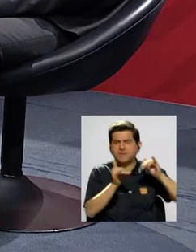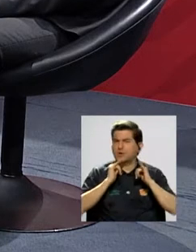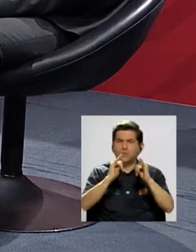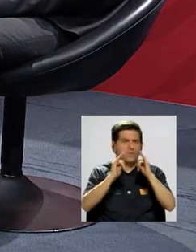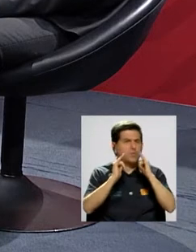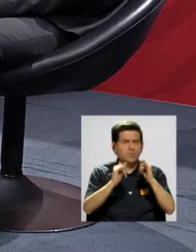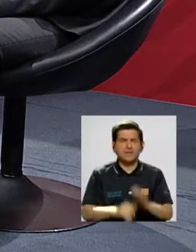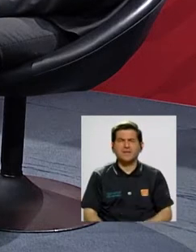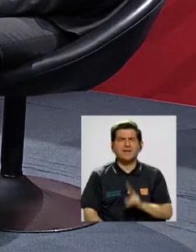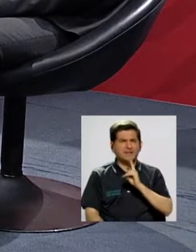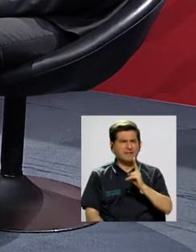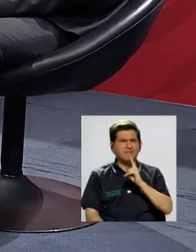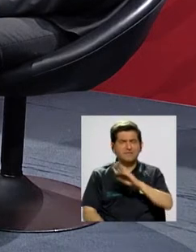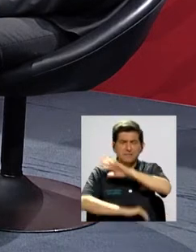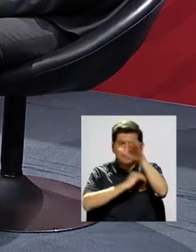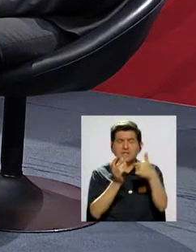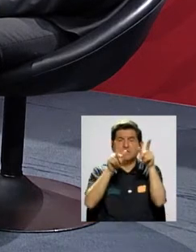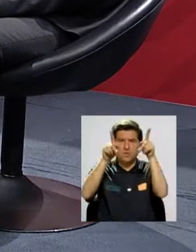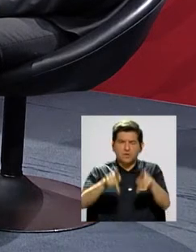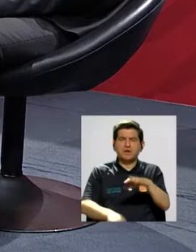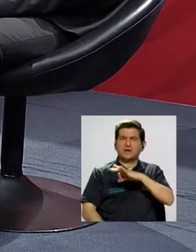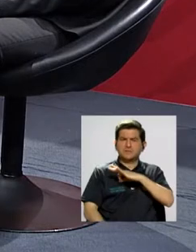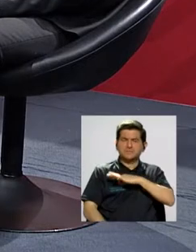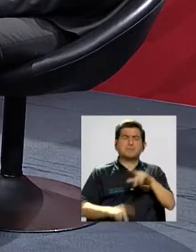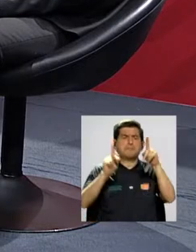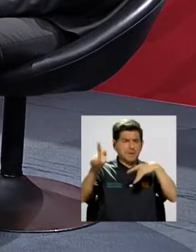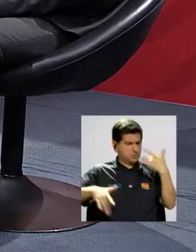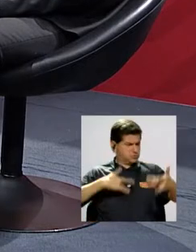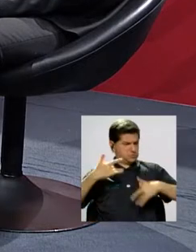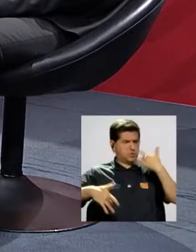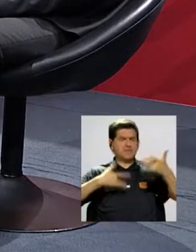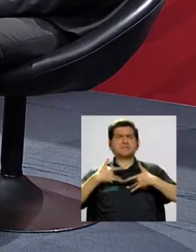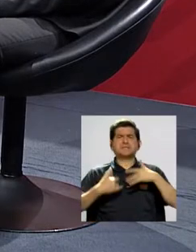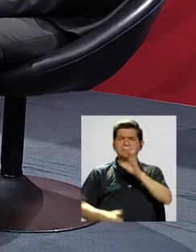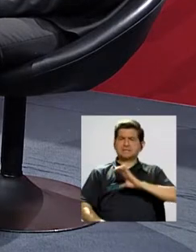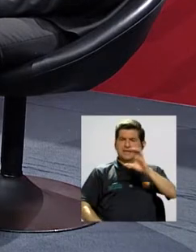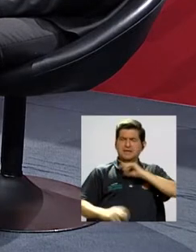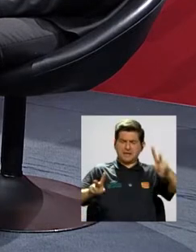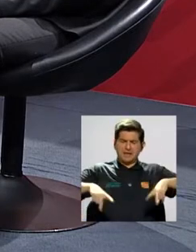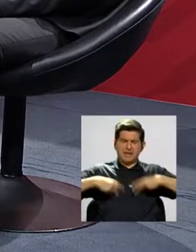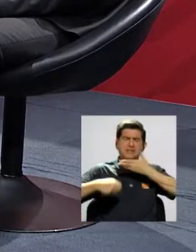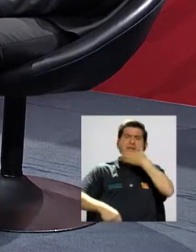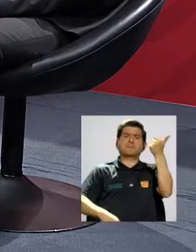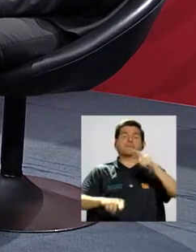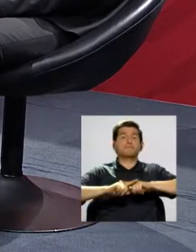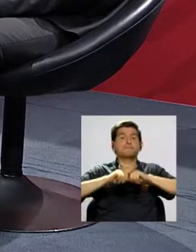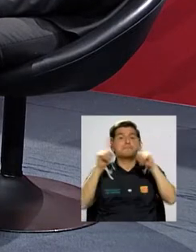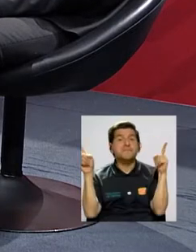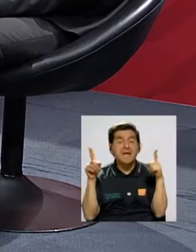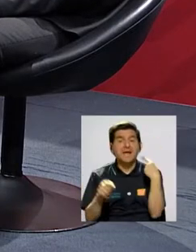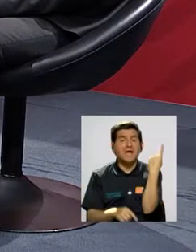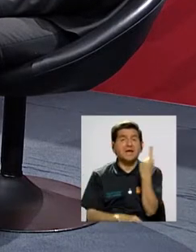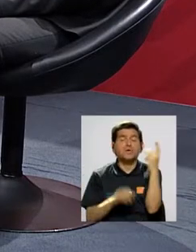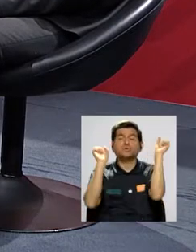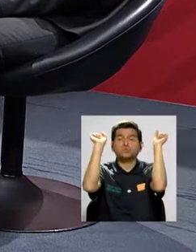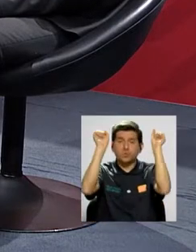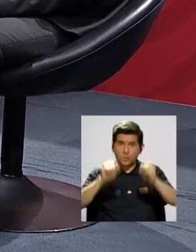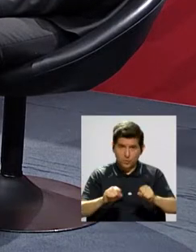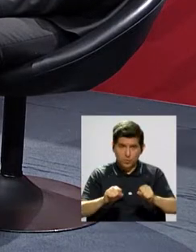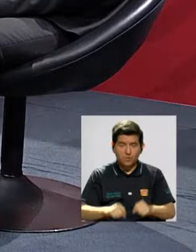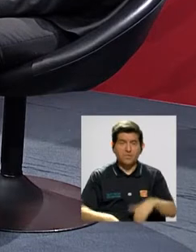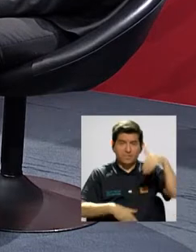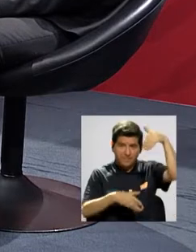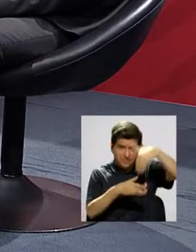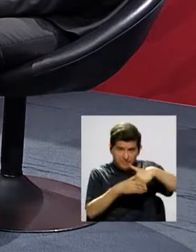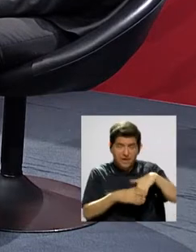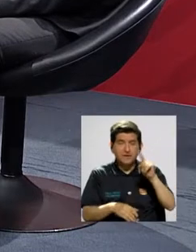desigualdad, que realmente le llegue a todas las personas, que las personas sientan que su calidad de vida mejora. Pero eso solo es posible dentro